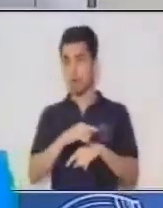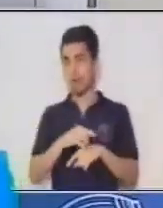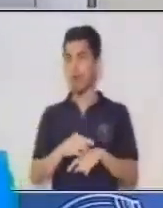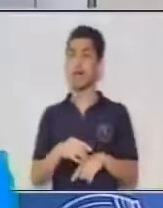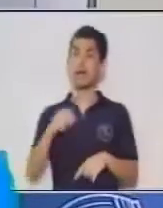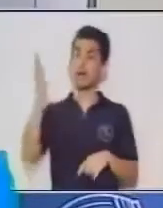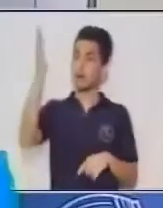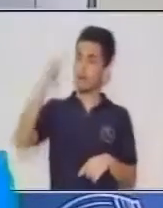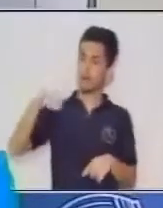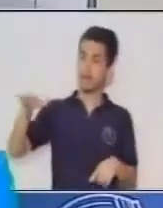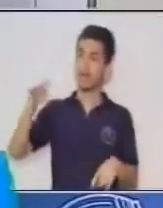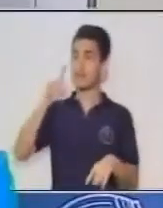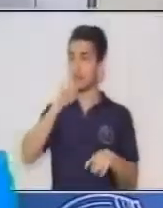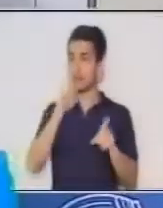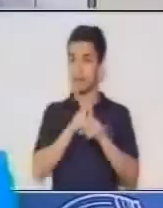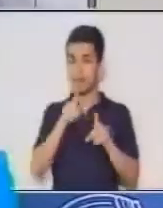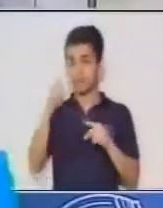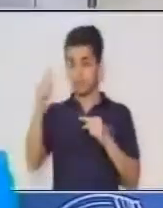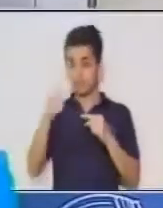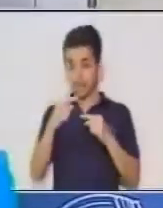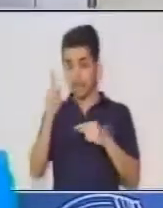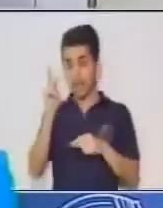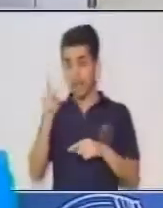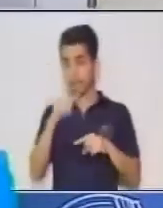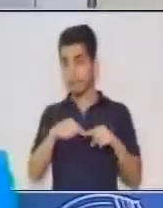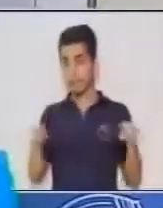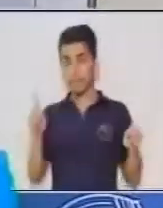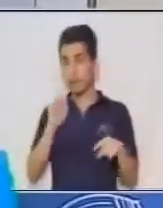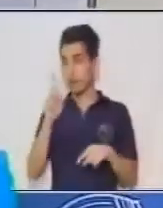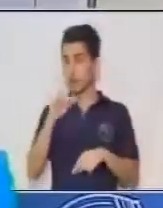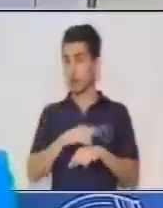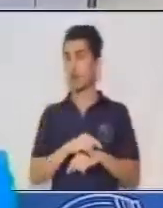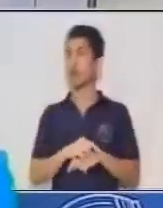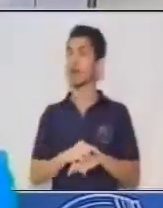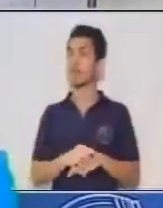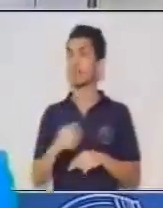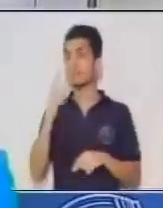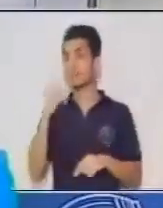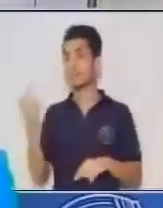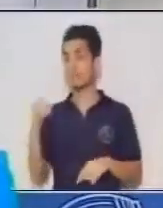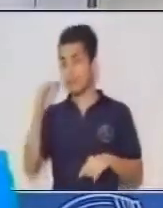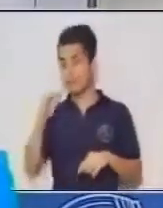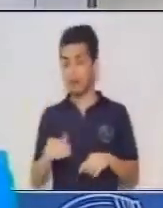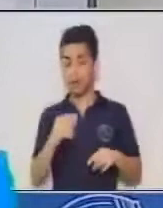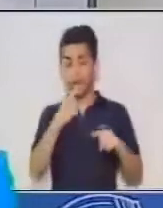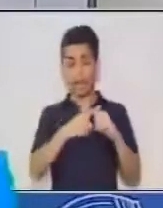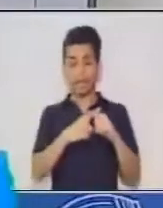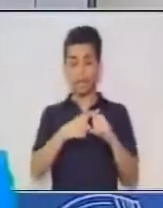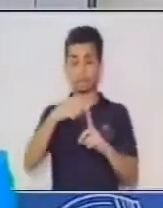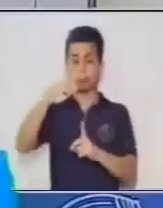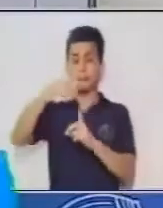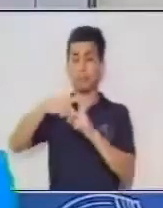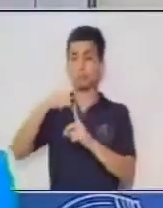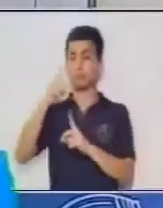tocar. Ahora, tenemos abajo en el denominador la expresión X más 1.